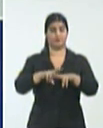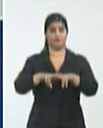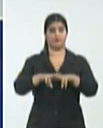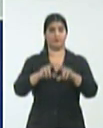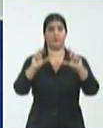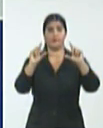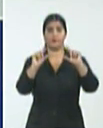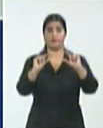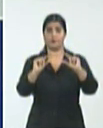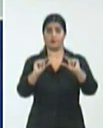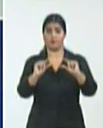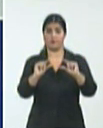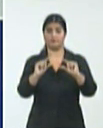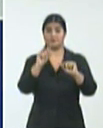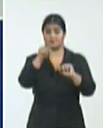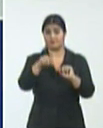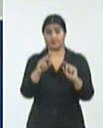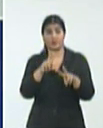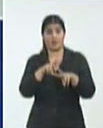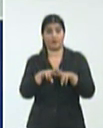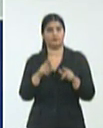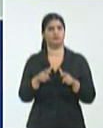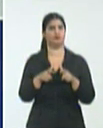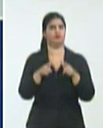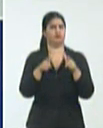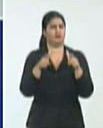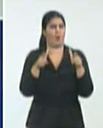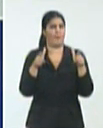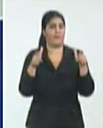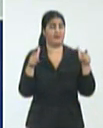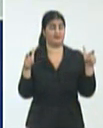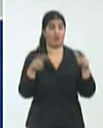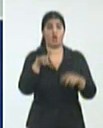un incremento de 96 casos más,